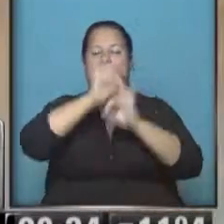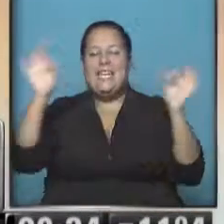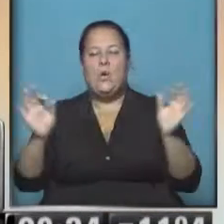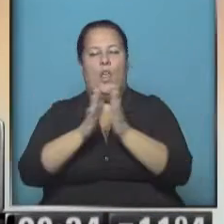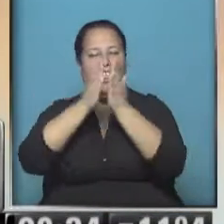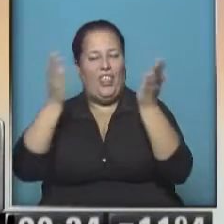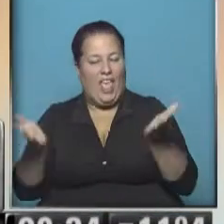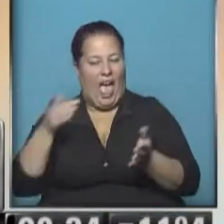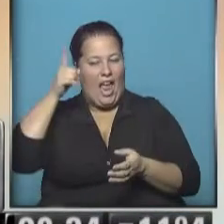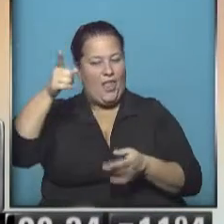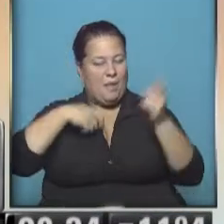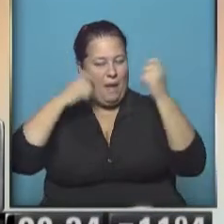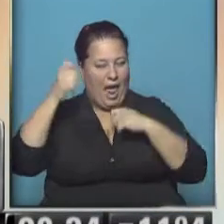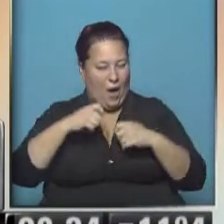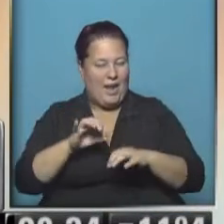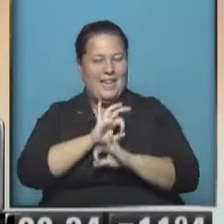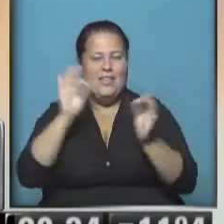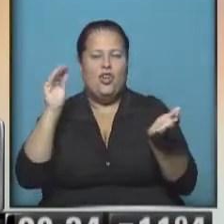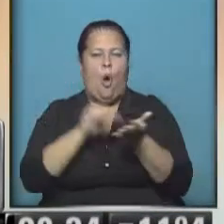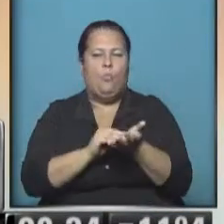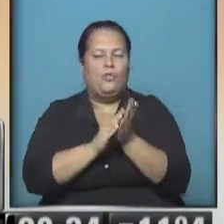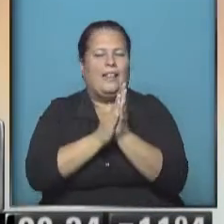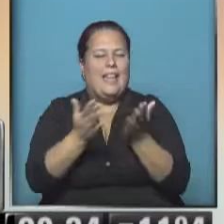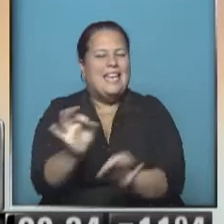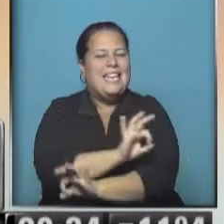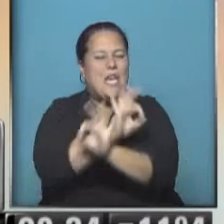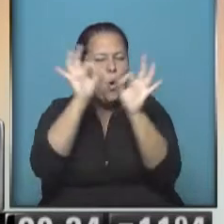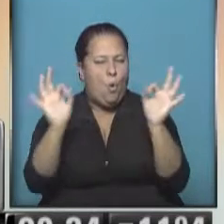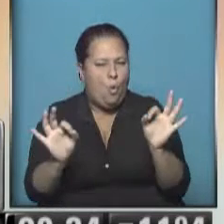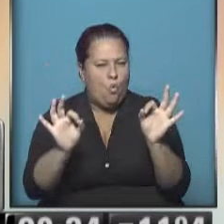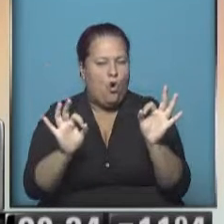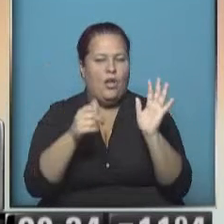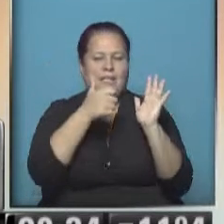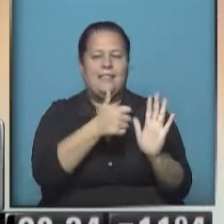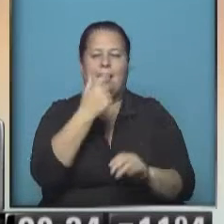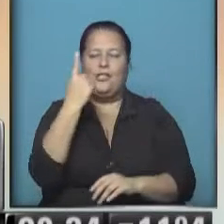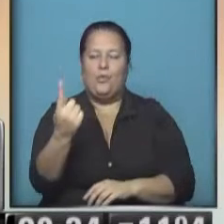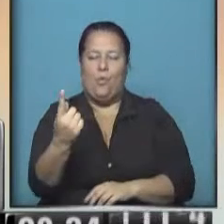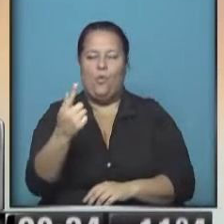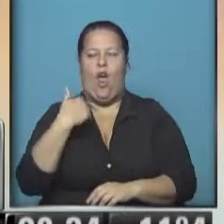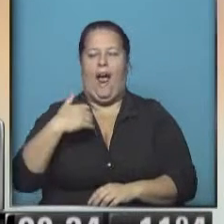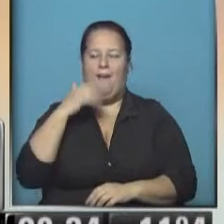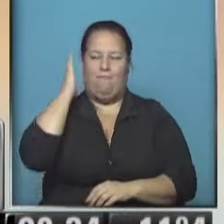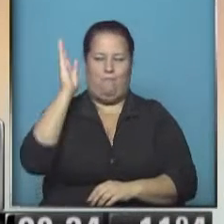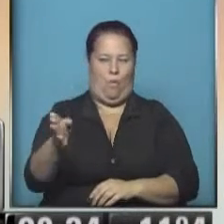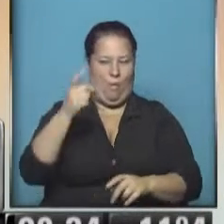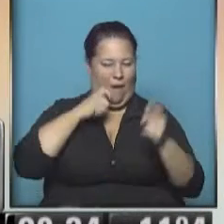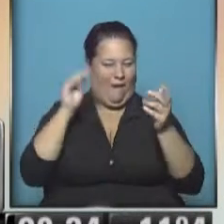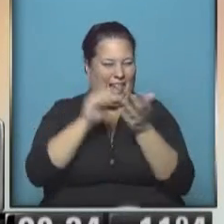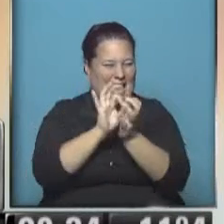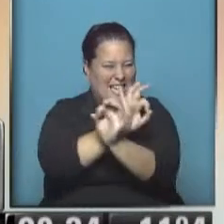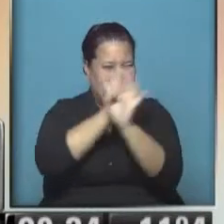de aquel país nombró en sus capas ninguno el 6 a 1 que le propinó la argentina a paraguay